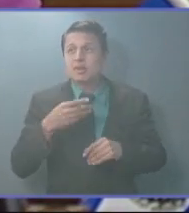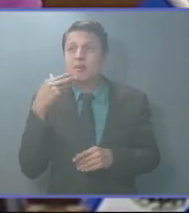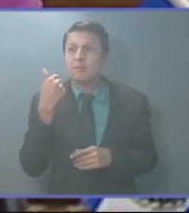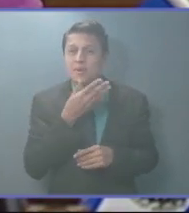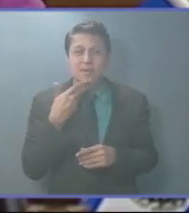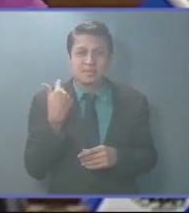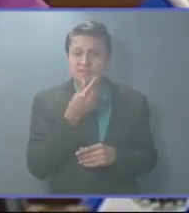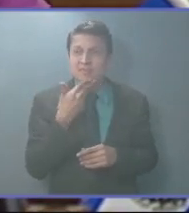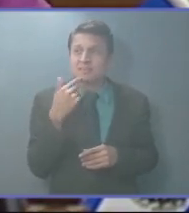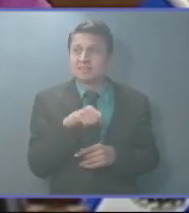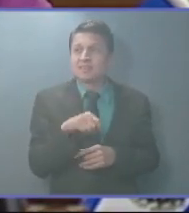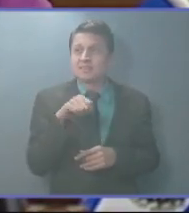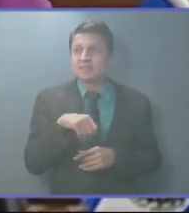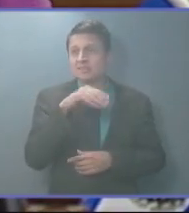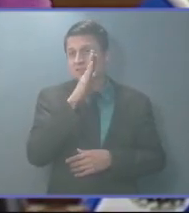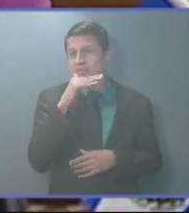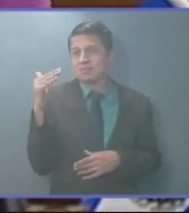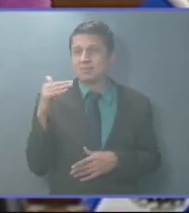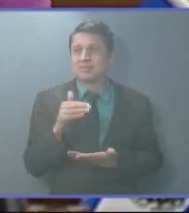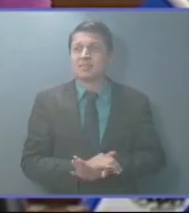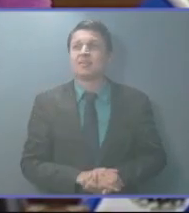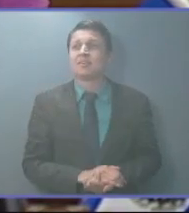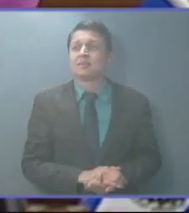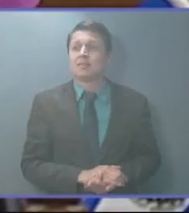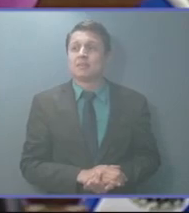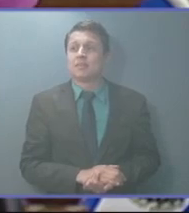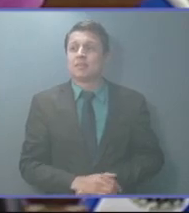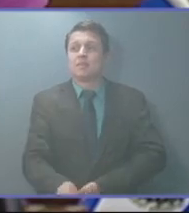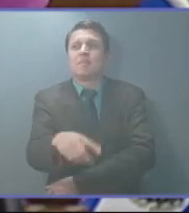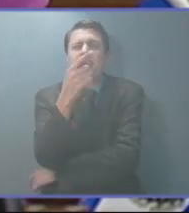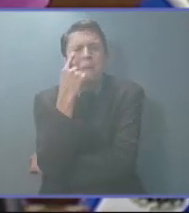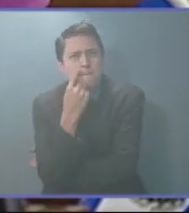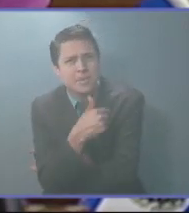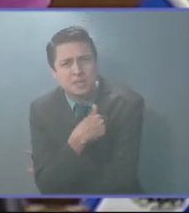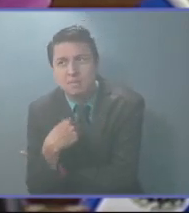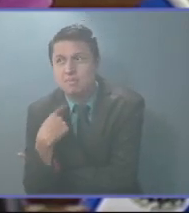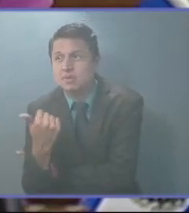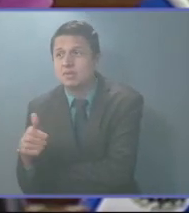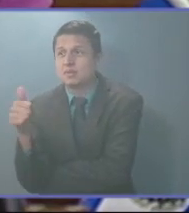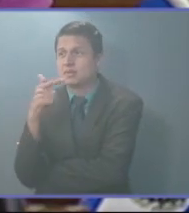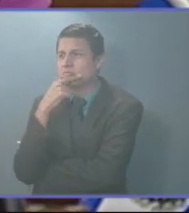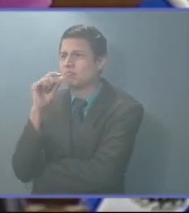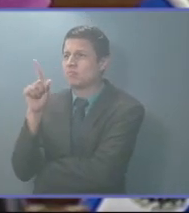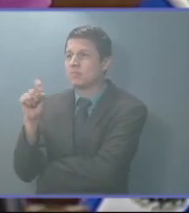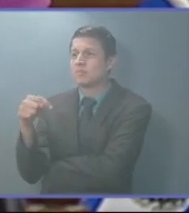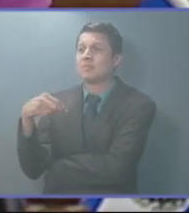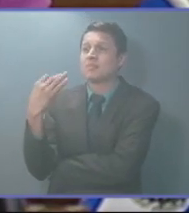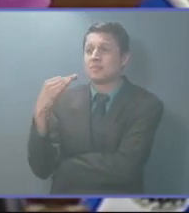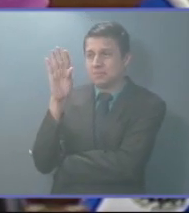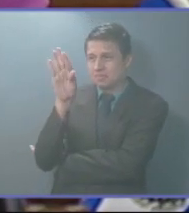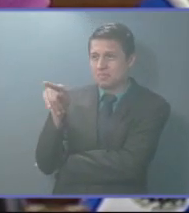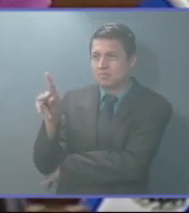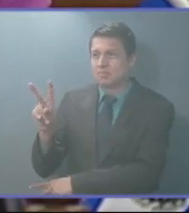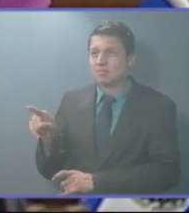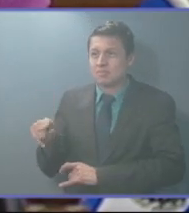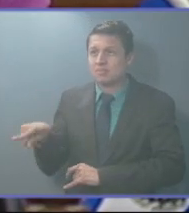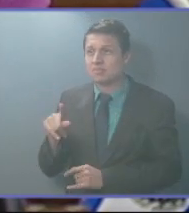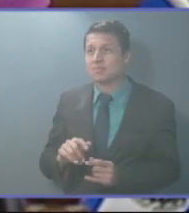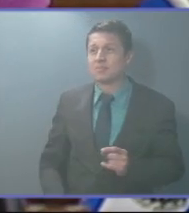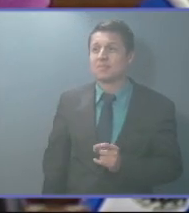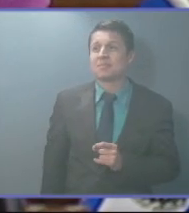primer órgano de estado piense señor ministro que yo debo de reconocer algo en usted